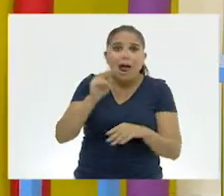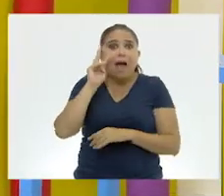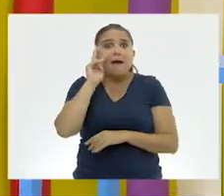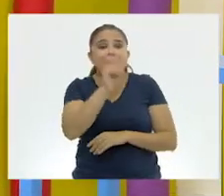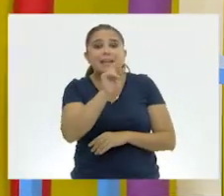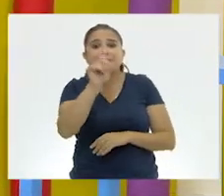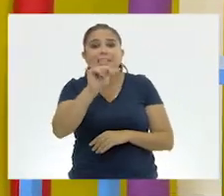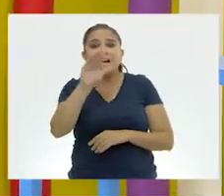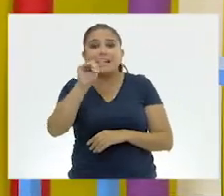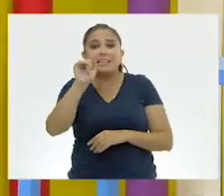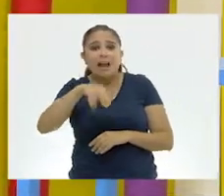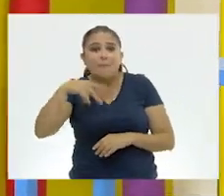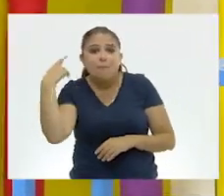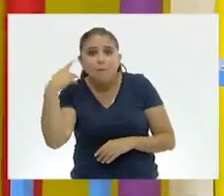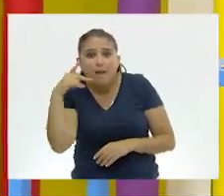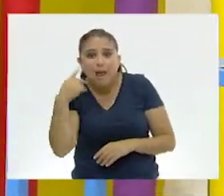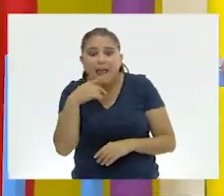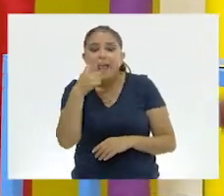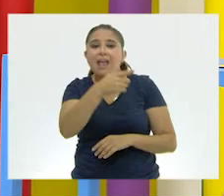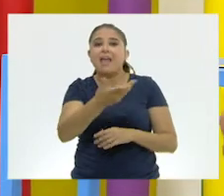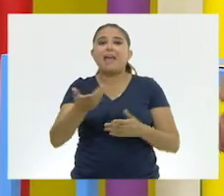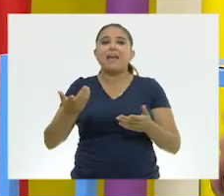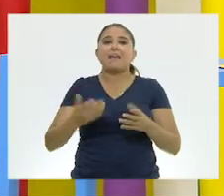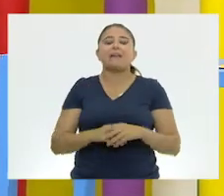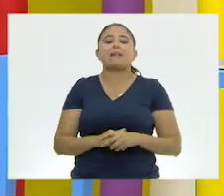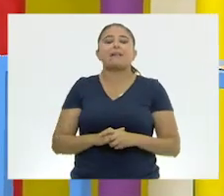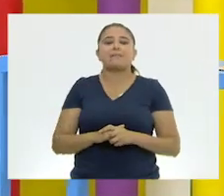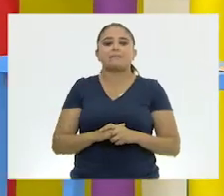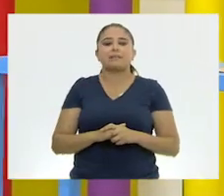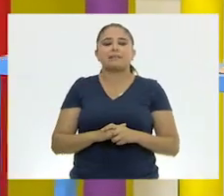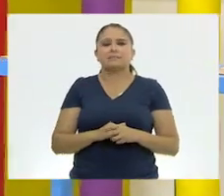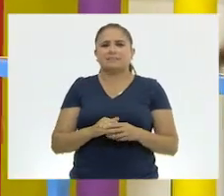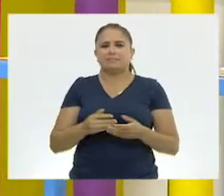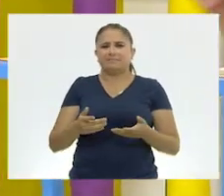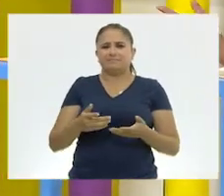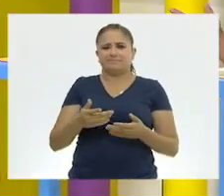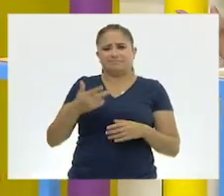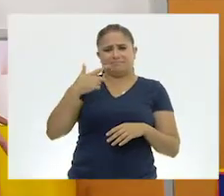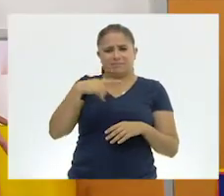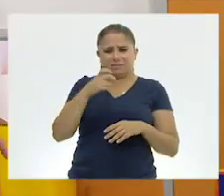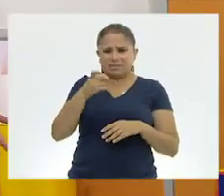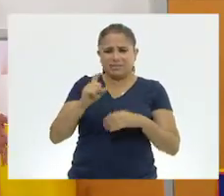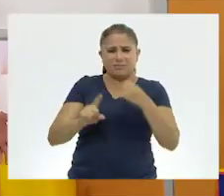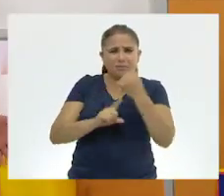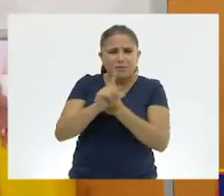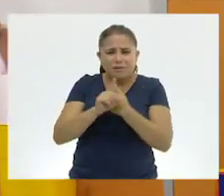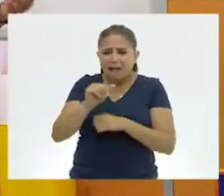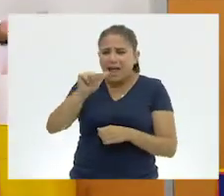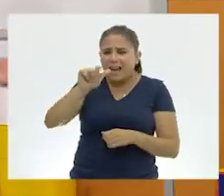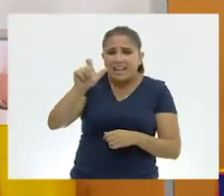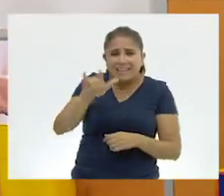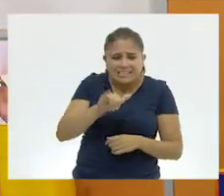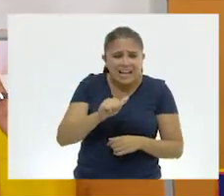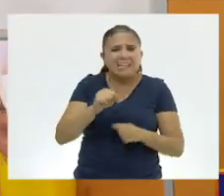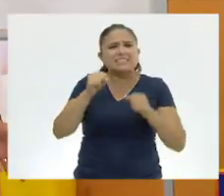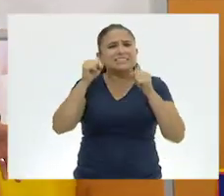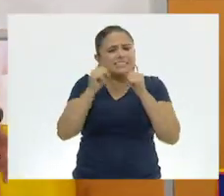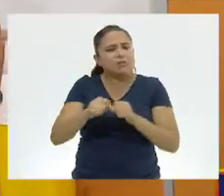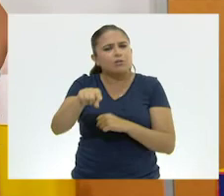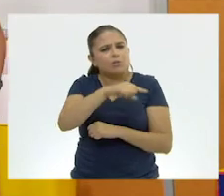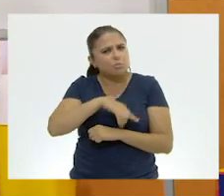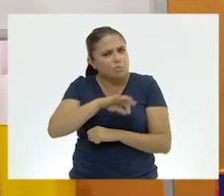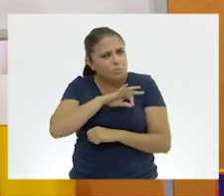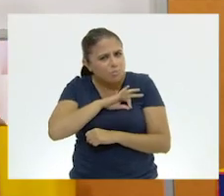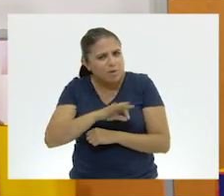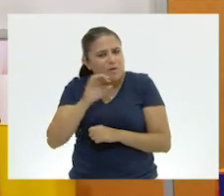las Manzanas. Ay, eso sí que fue mala suerte, pero ante este problema, Alexia, seguro podemos